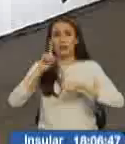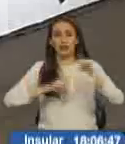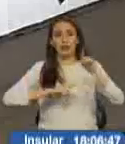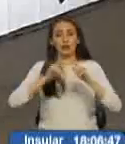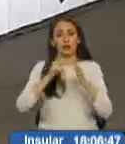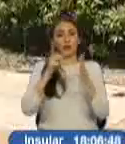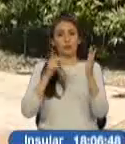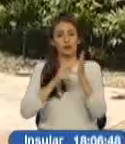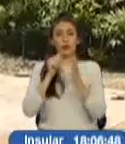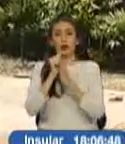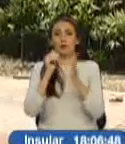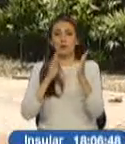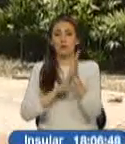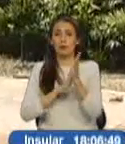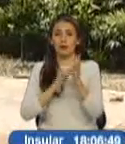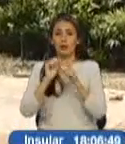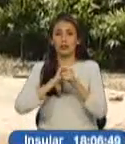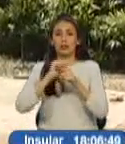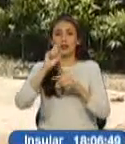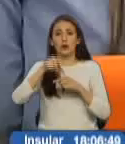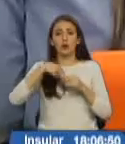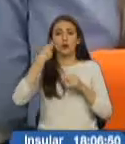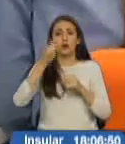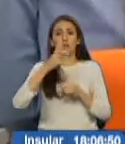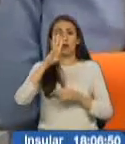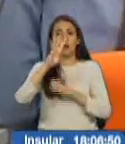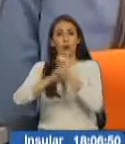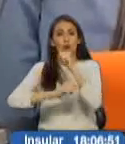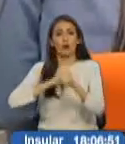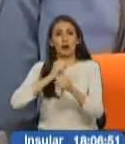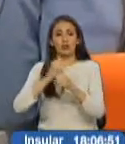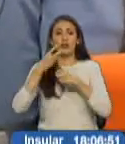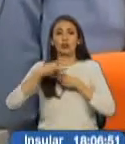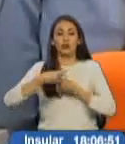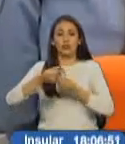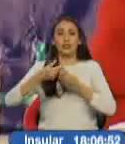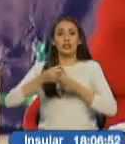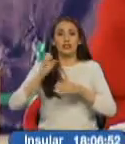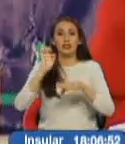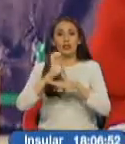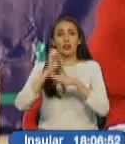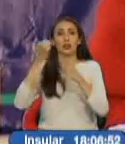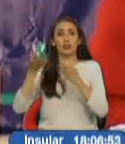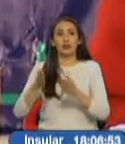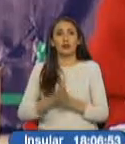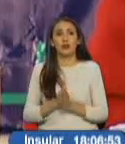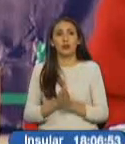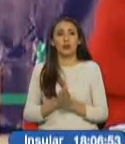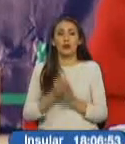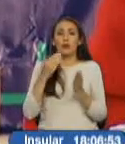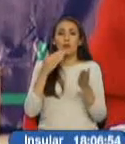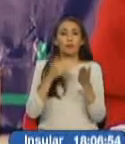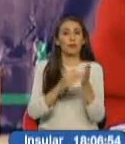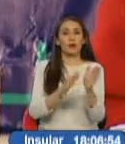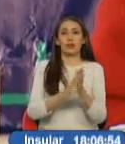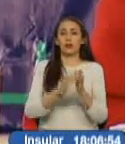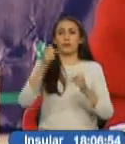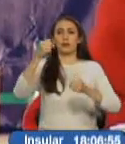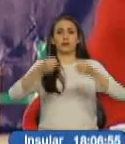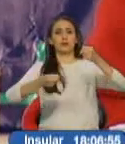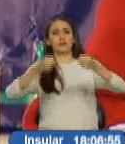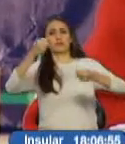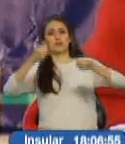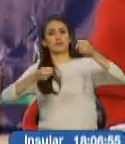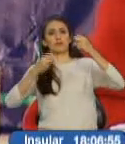programa o proyecto que se ejecute en los próximos 4 años con dineros de todos los ecuatorianos. Yo, por ejemplo, por la mañana vi una caravana